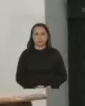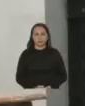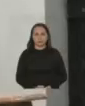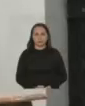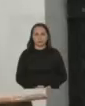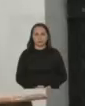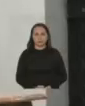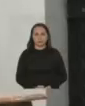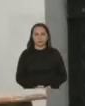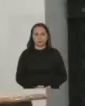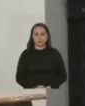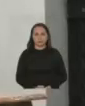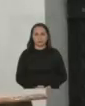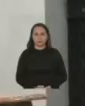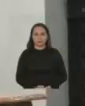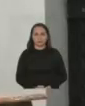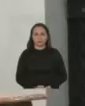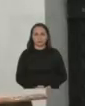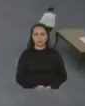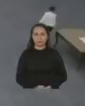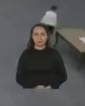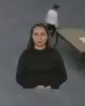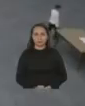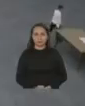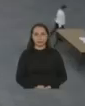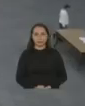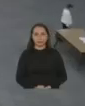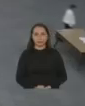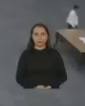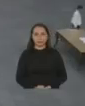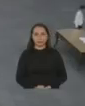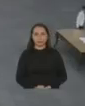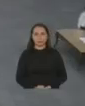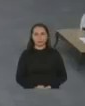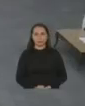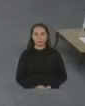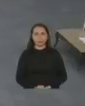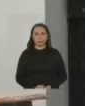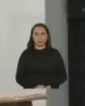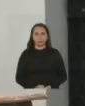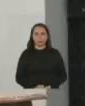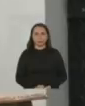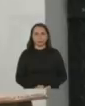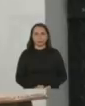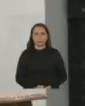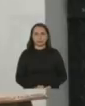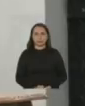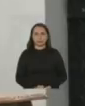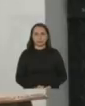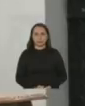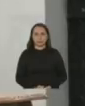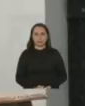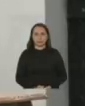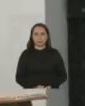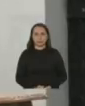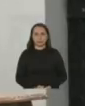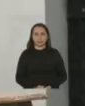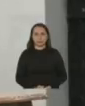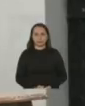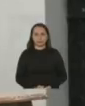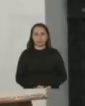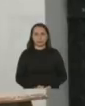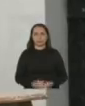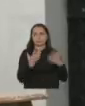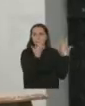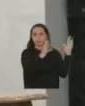política, es que dije, convencionales afiebrados, si no ponemos con nombre los responsables de la política, la política tiende a tapar por cuidarse